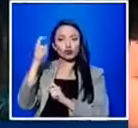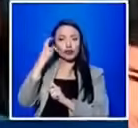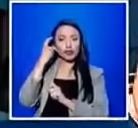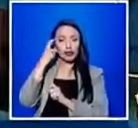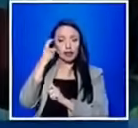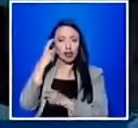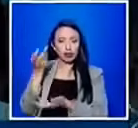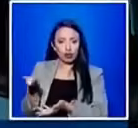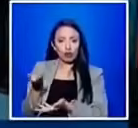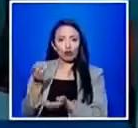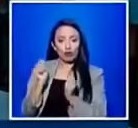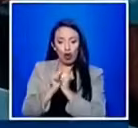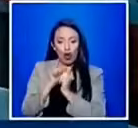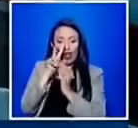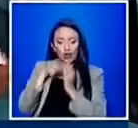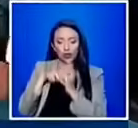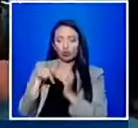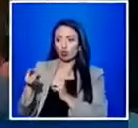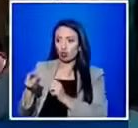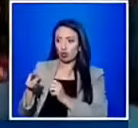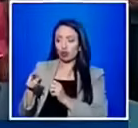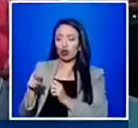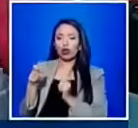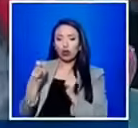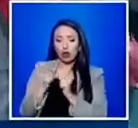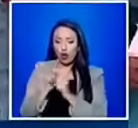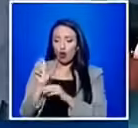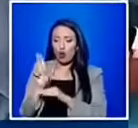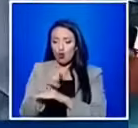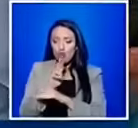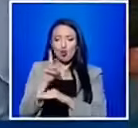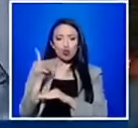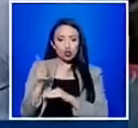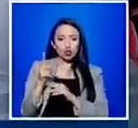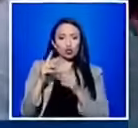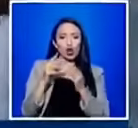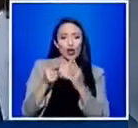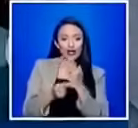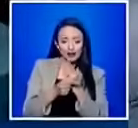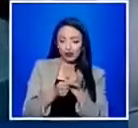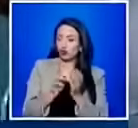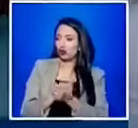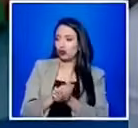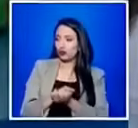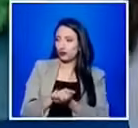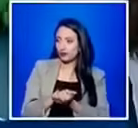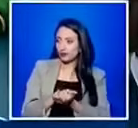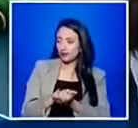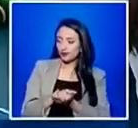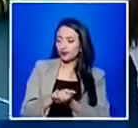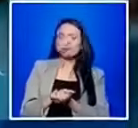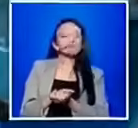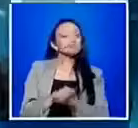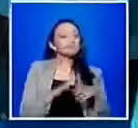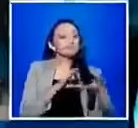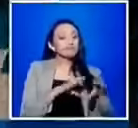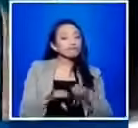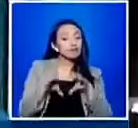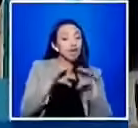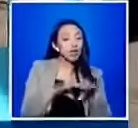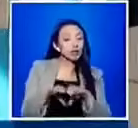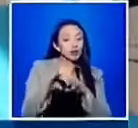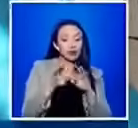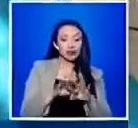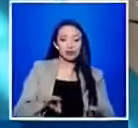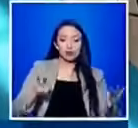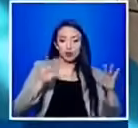desarrollen a través de la lectura. A través del uso de los textos. Actividades sin duda que van a